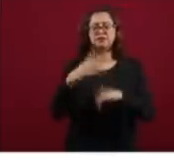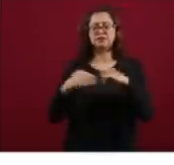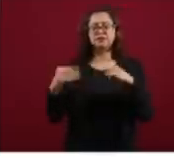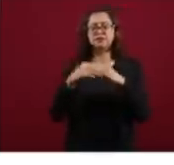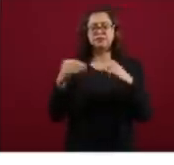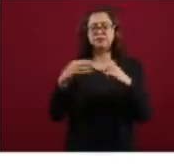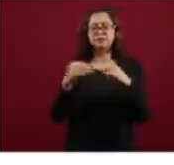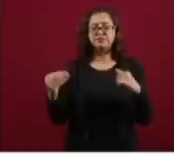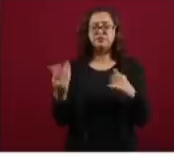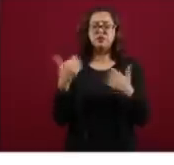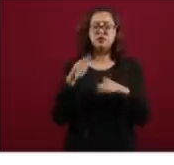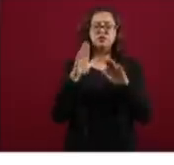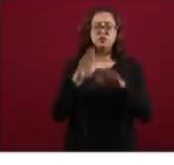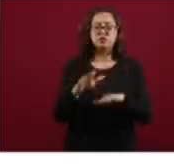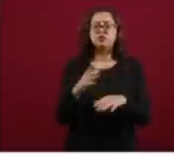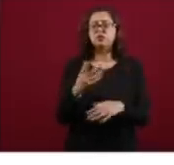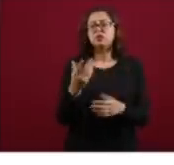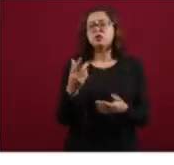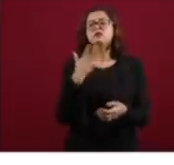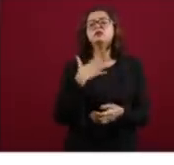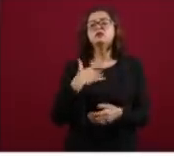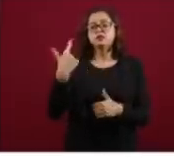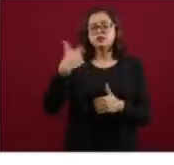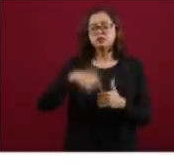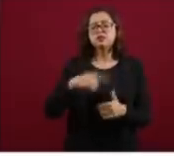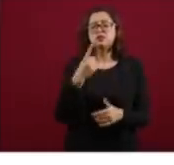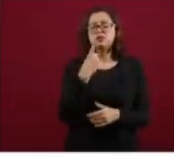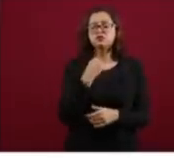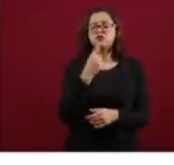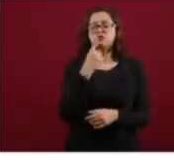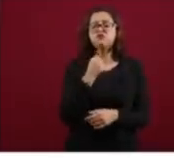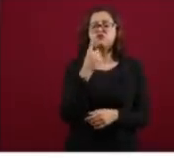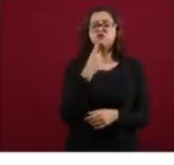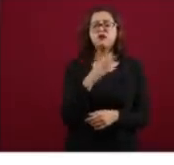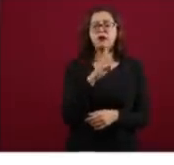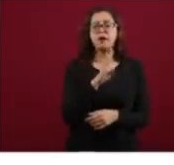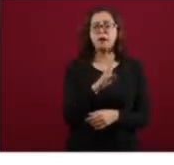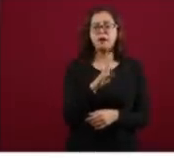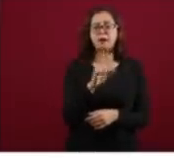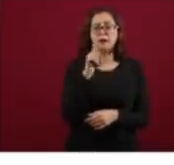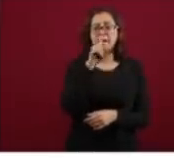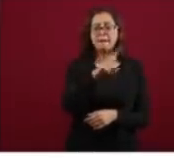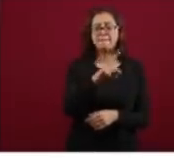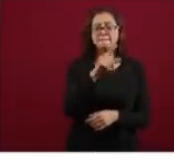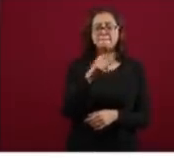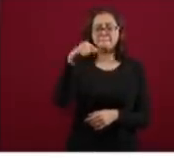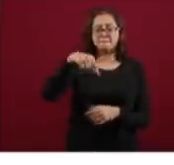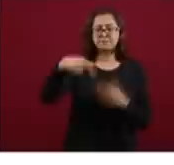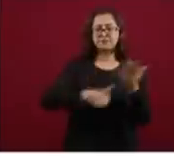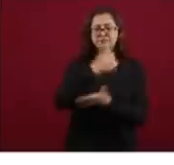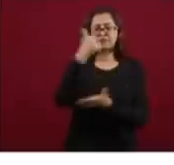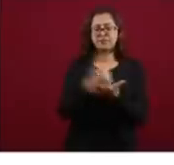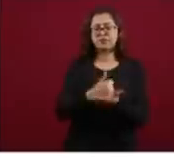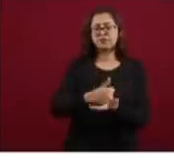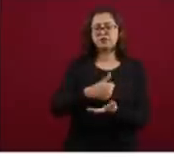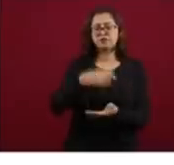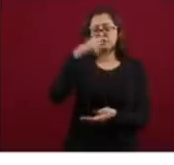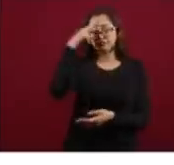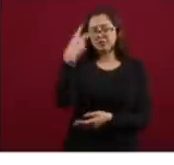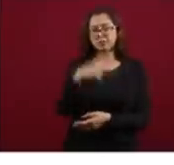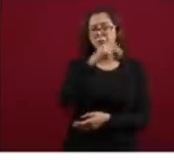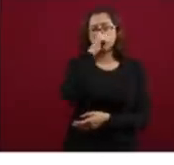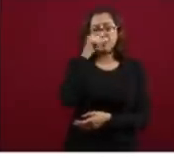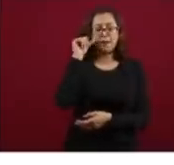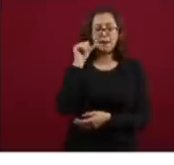que en el combustible premium la estación bp con en benito juárez aquí en la ciudad de mexico con un